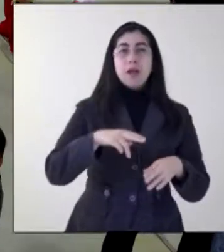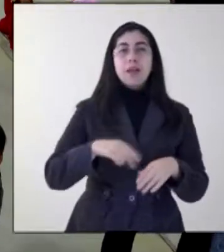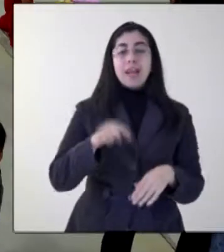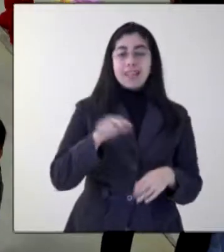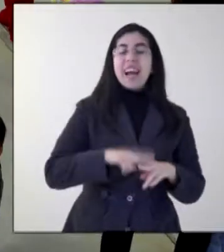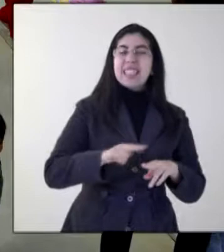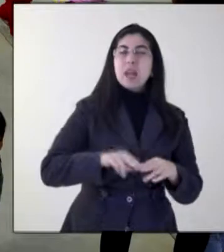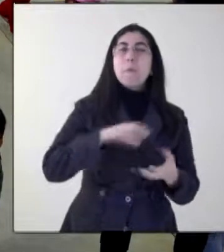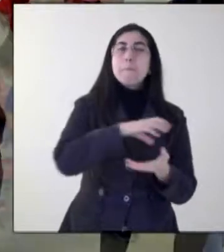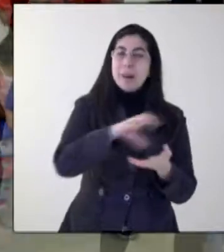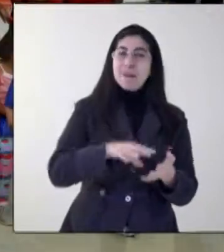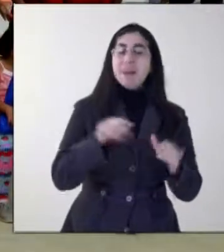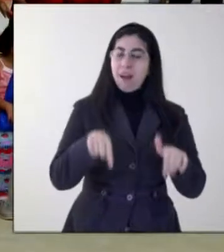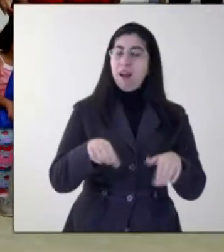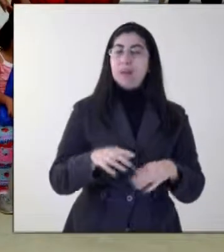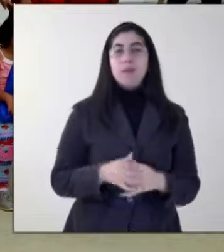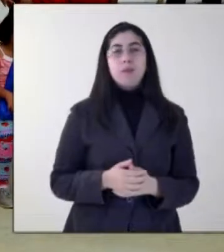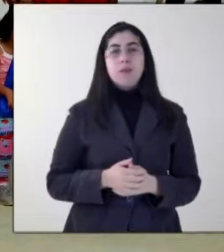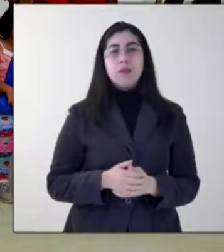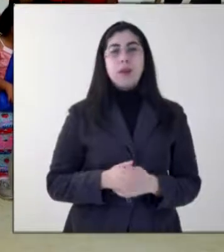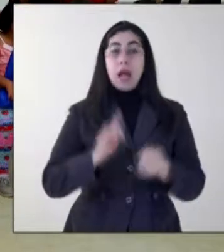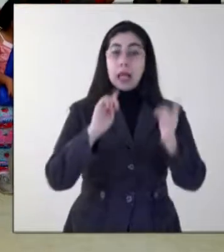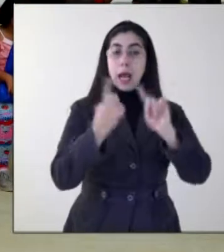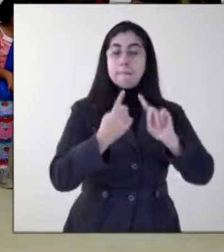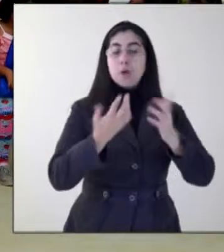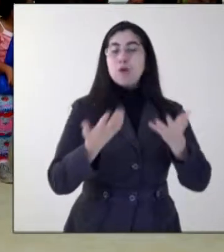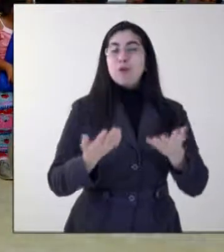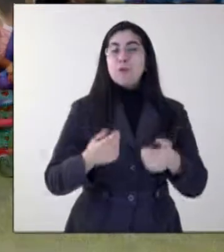acá. Y el cambio ha hecho